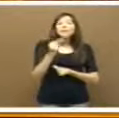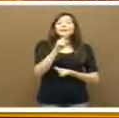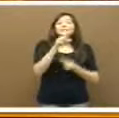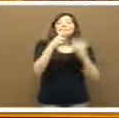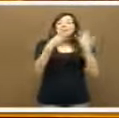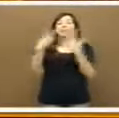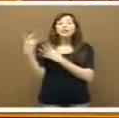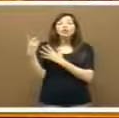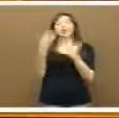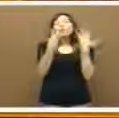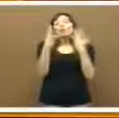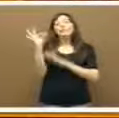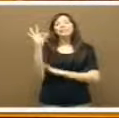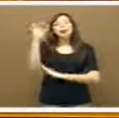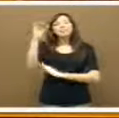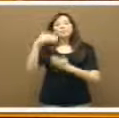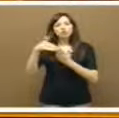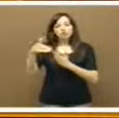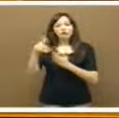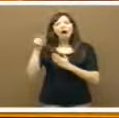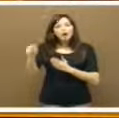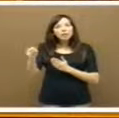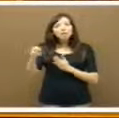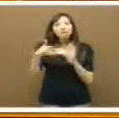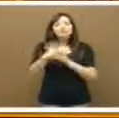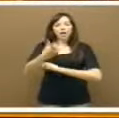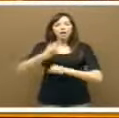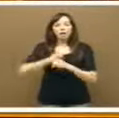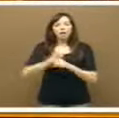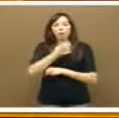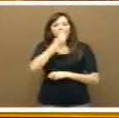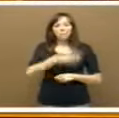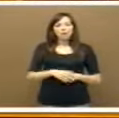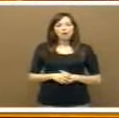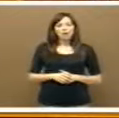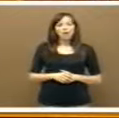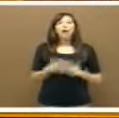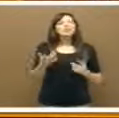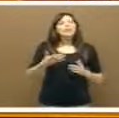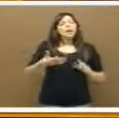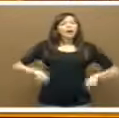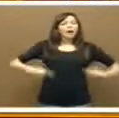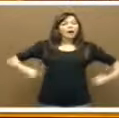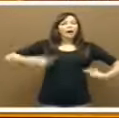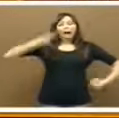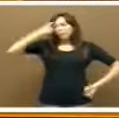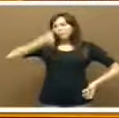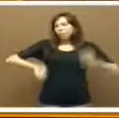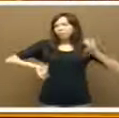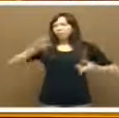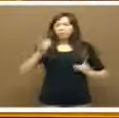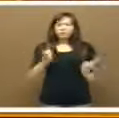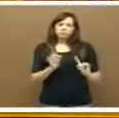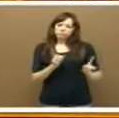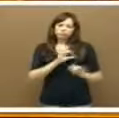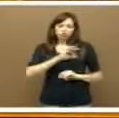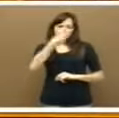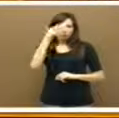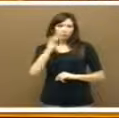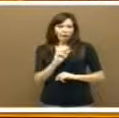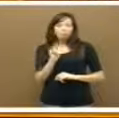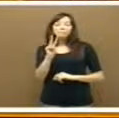también tiene su mérito. Por tanto, no se nos fue la mano, señor Escobar. Al final, 22